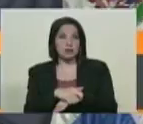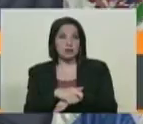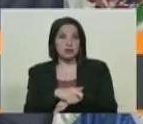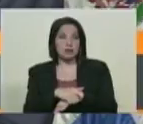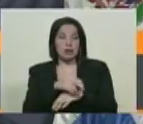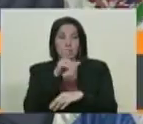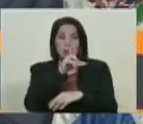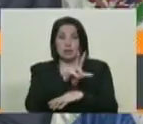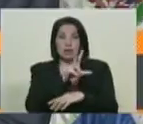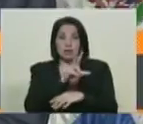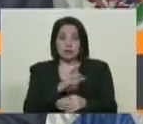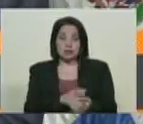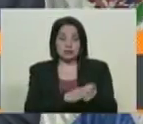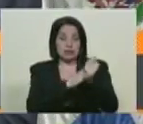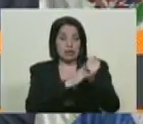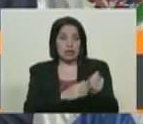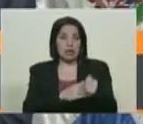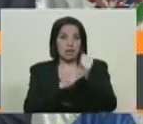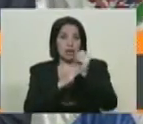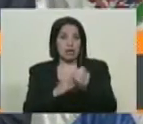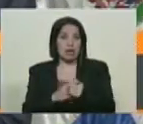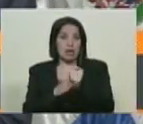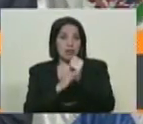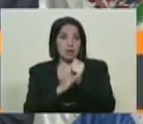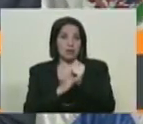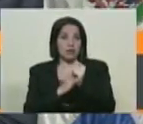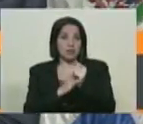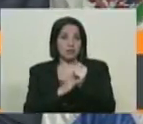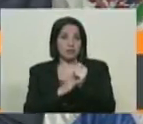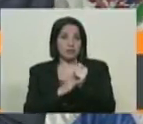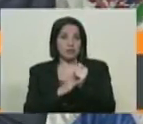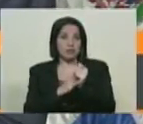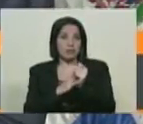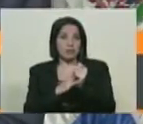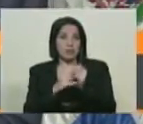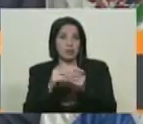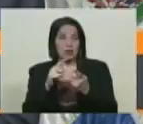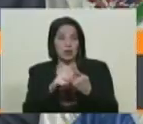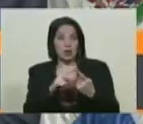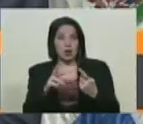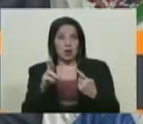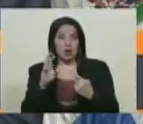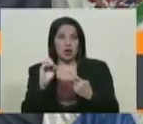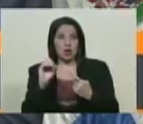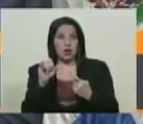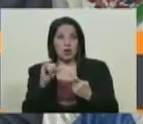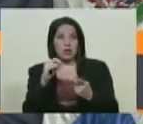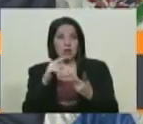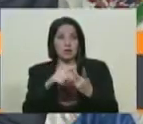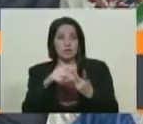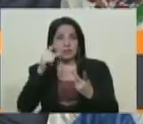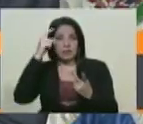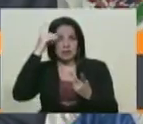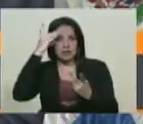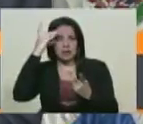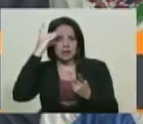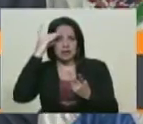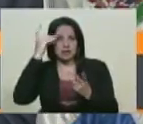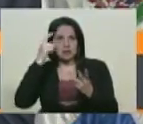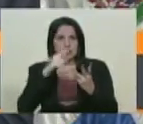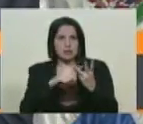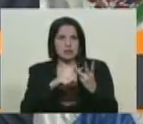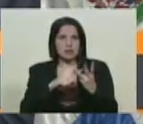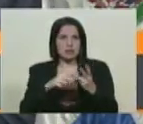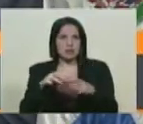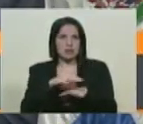los cuatro delegados del gobierno de Venezuela, el embajador Roy Chatterton, la presidenta de la Asamblea Nacional Constituyente, Delcy Rodríguez, el